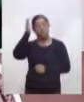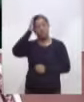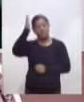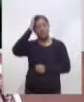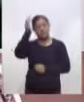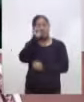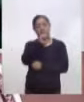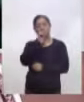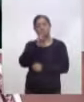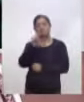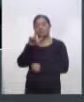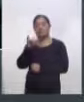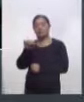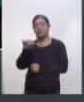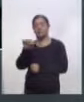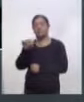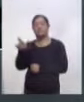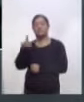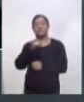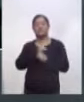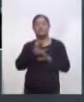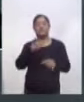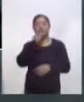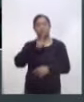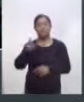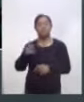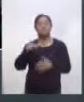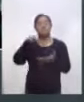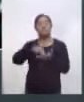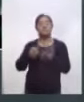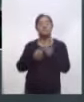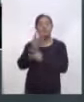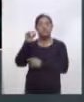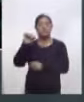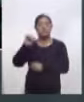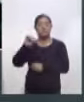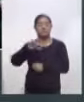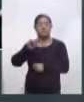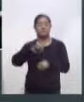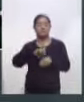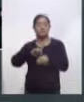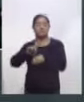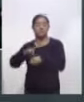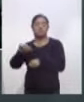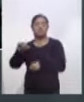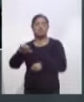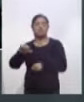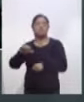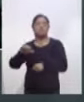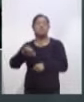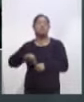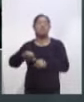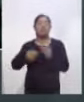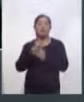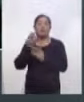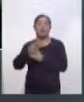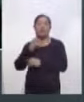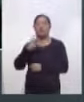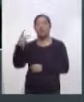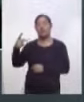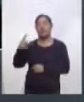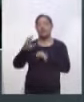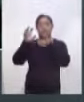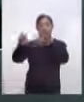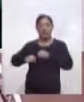Lima. El informe fue dado por el secretario durante la conferencia matutina que realiza el presidente López Obrador en la entidad. El padre del Marro fue